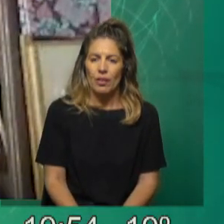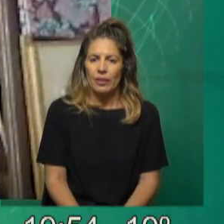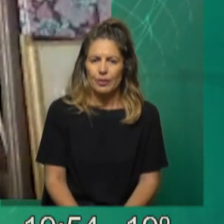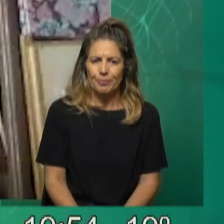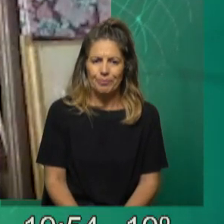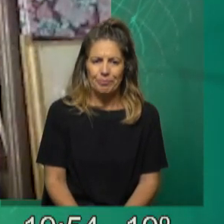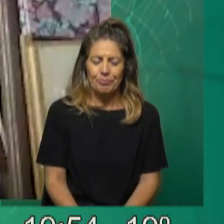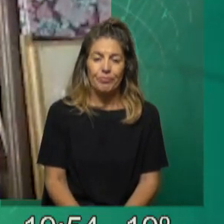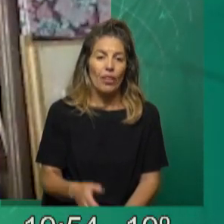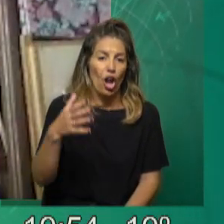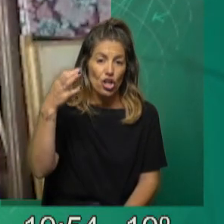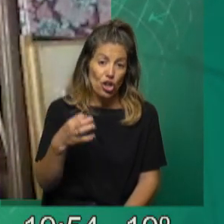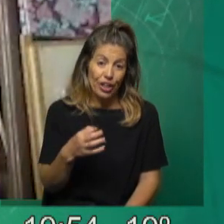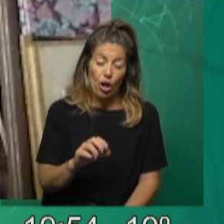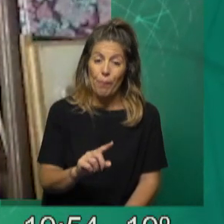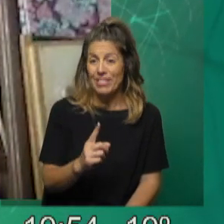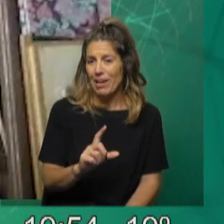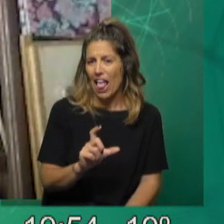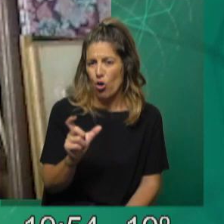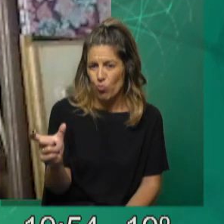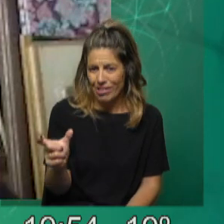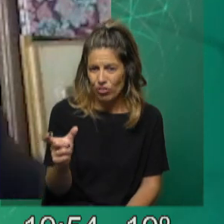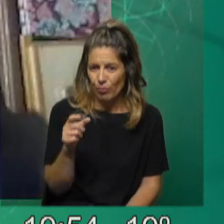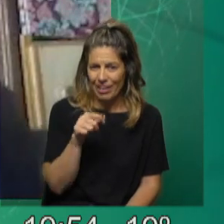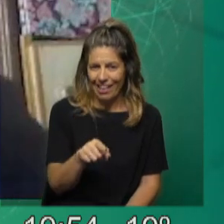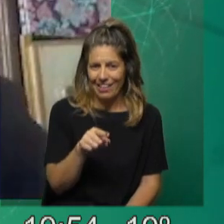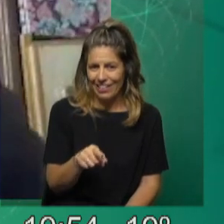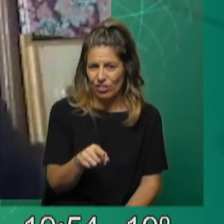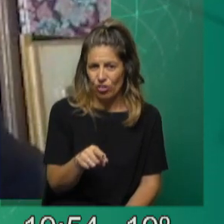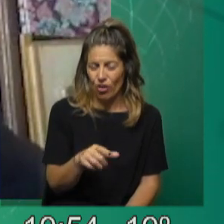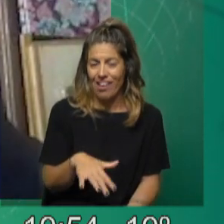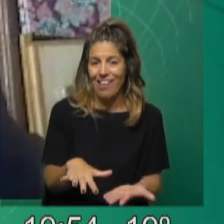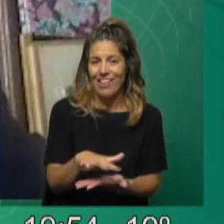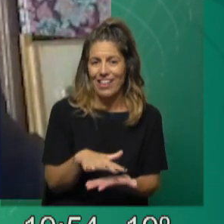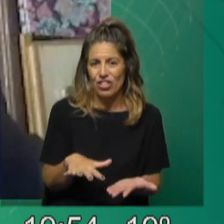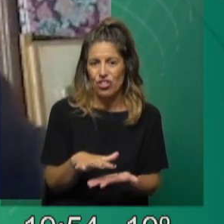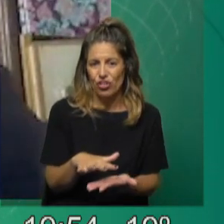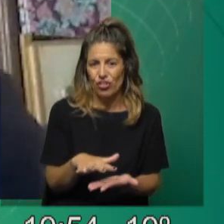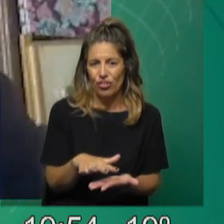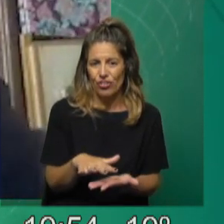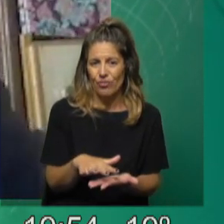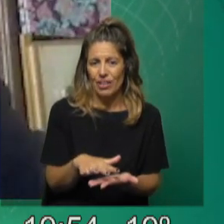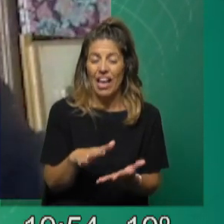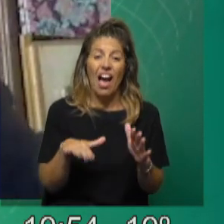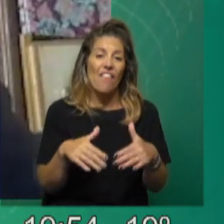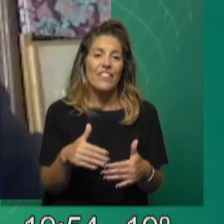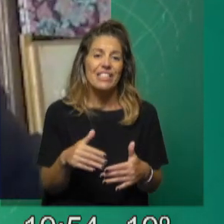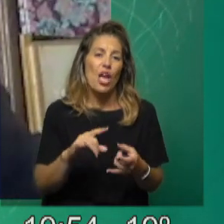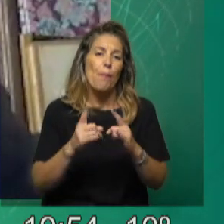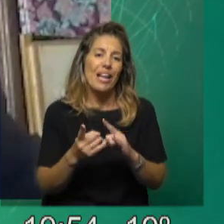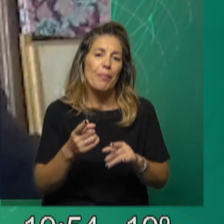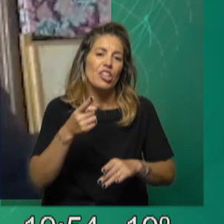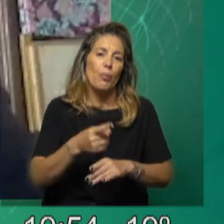Yo creo que el principal argumento para esto es el hecho de que, bueno, muchas veces los parlamentos toman